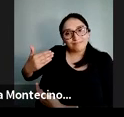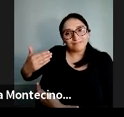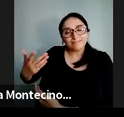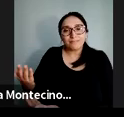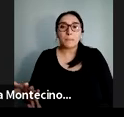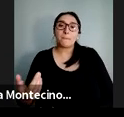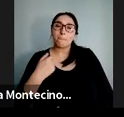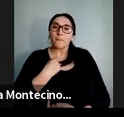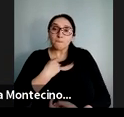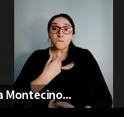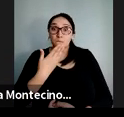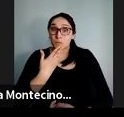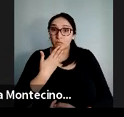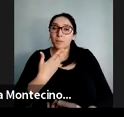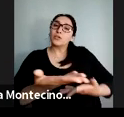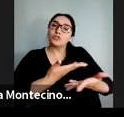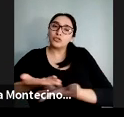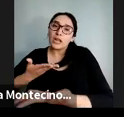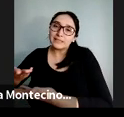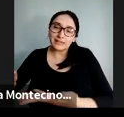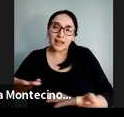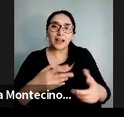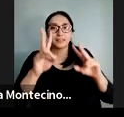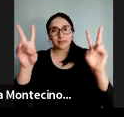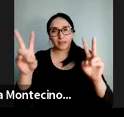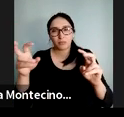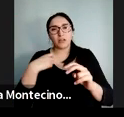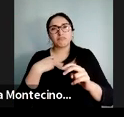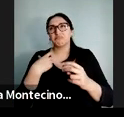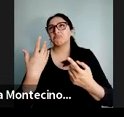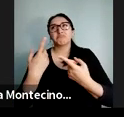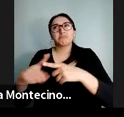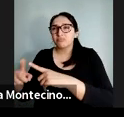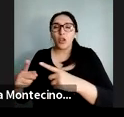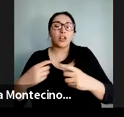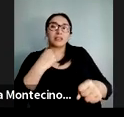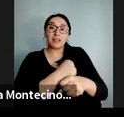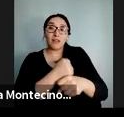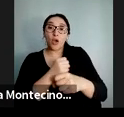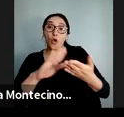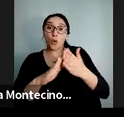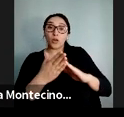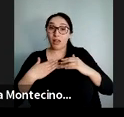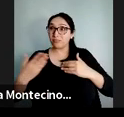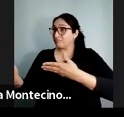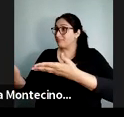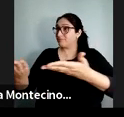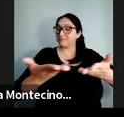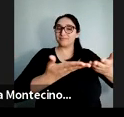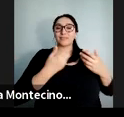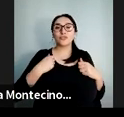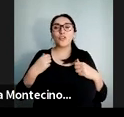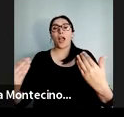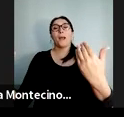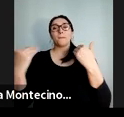sino socializarlo y poder encontrar en la comunidad una red de apoyo que nos ayude